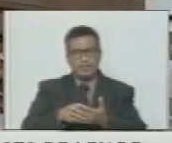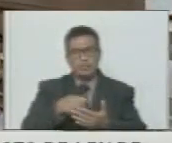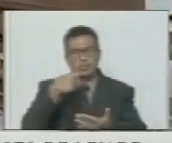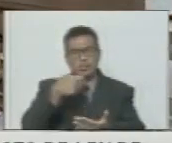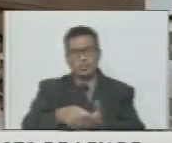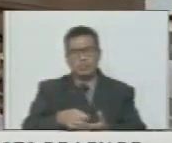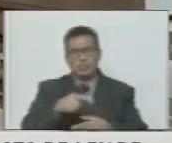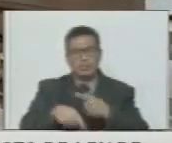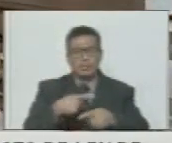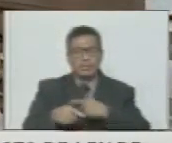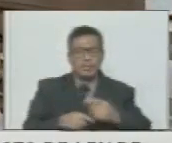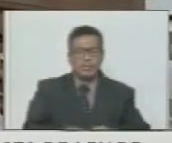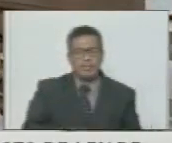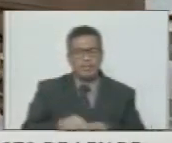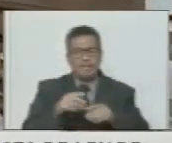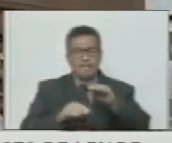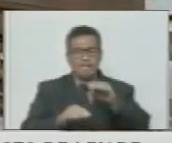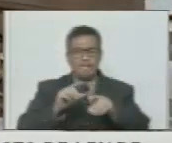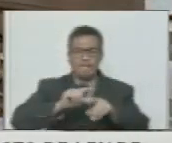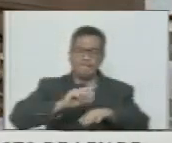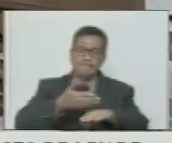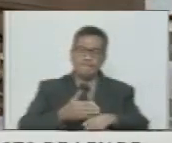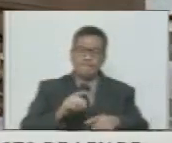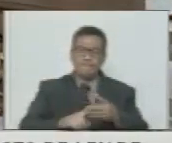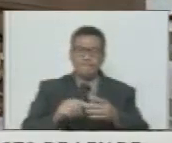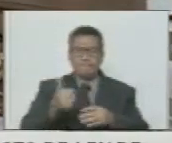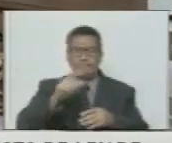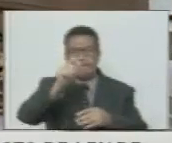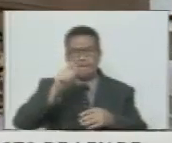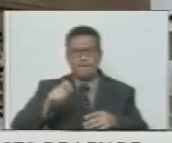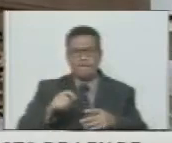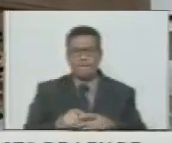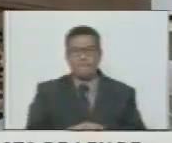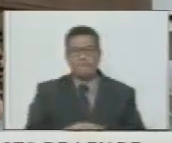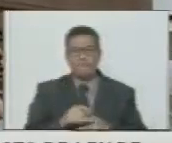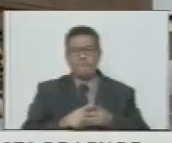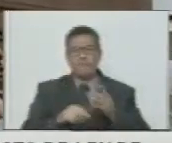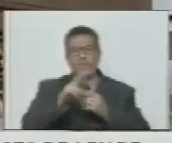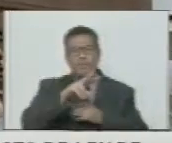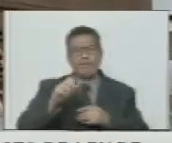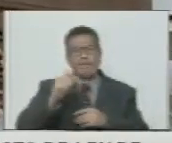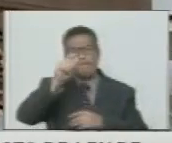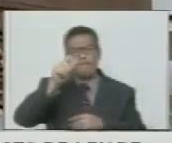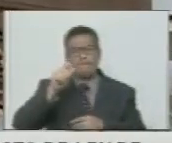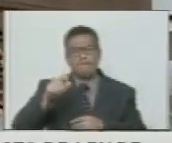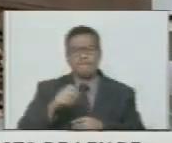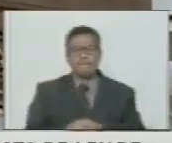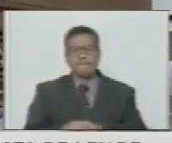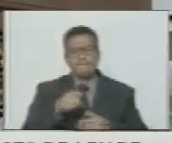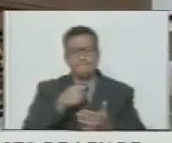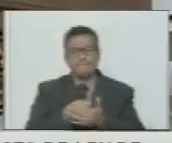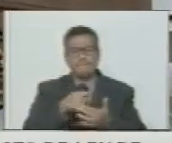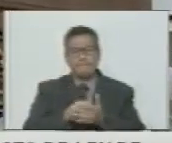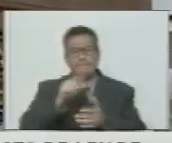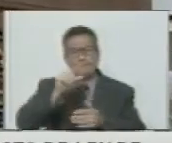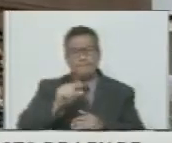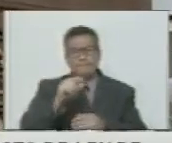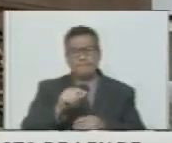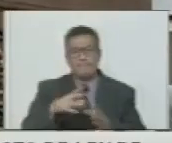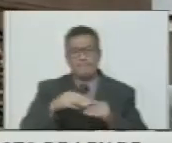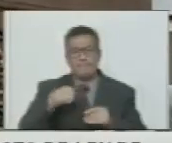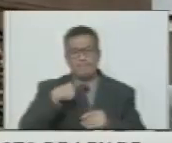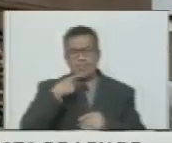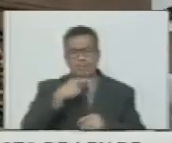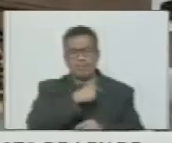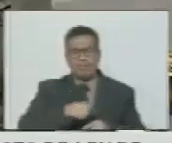montos de las garantías a un valor comprendido entre 10% y un 20% de los capitales